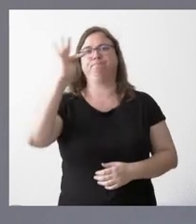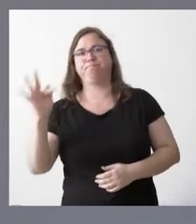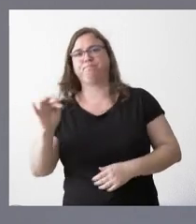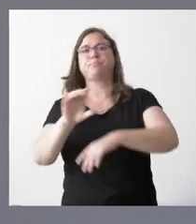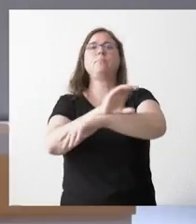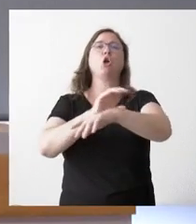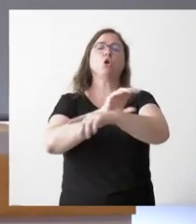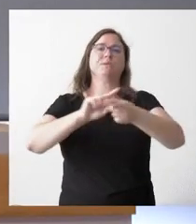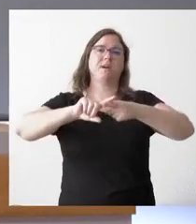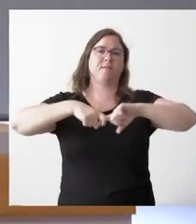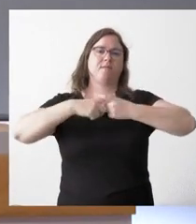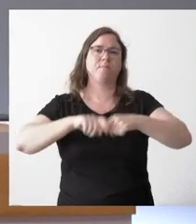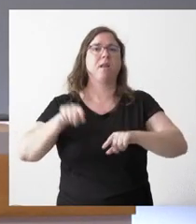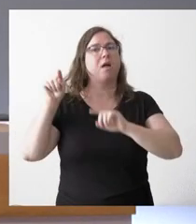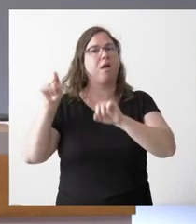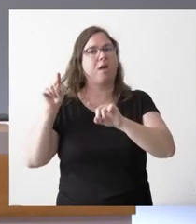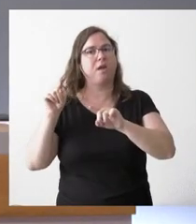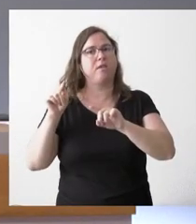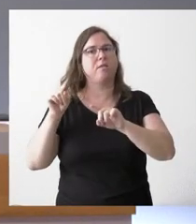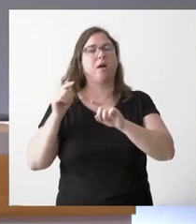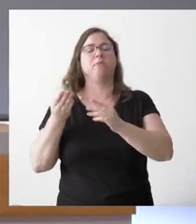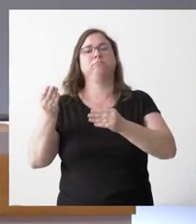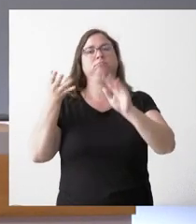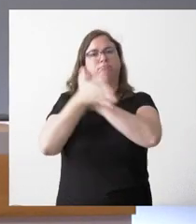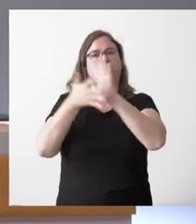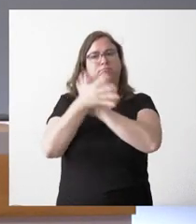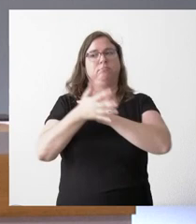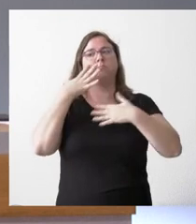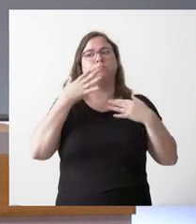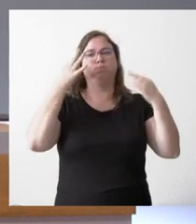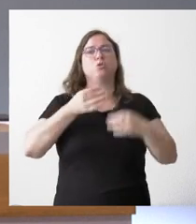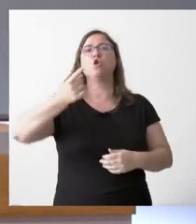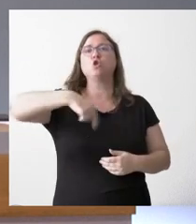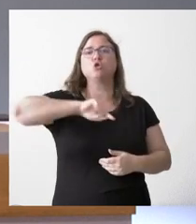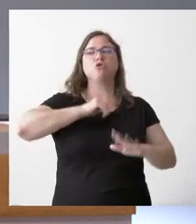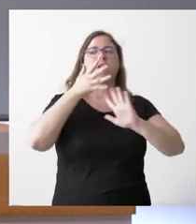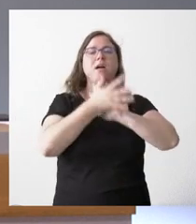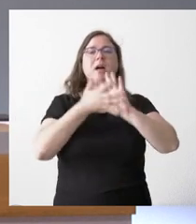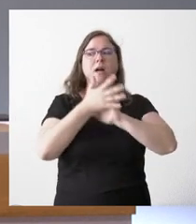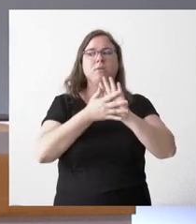consejera de Familia para que sea ella la que complete sus argumentos, pero sí que es verdad que estamos hablando ya no solamente de